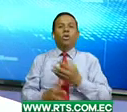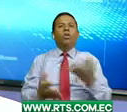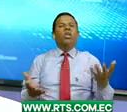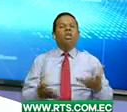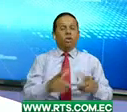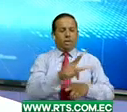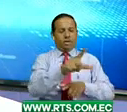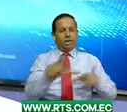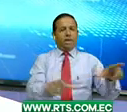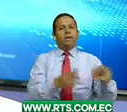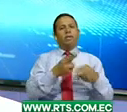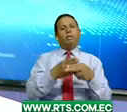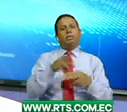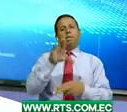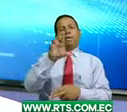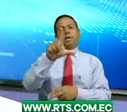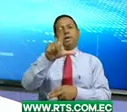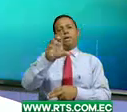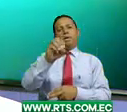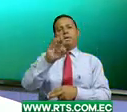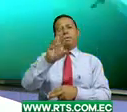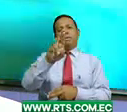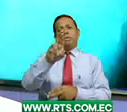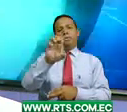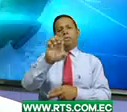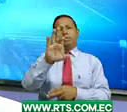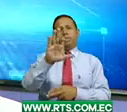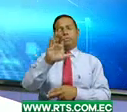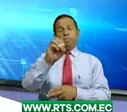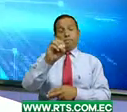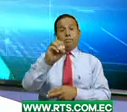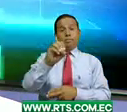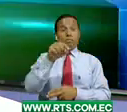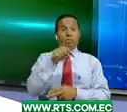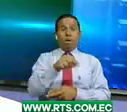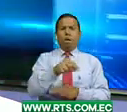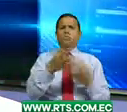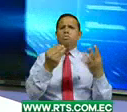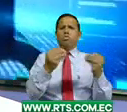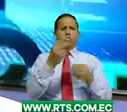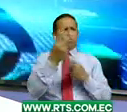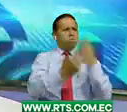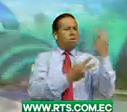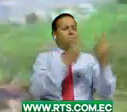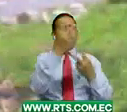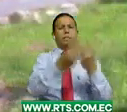un lugar que tiene un gran legado histórico y varias opciones para el turista.